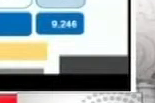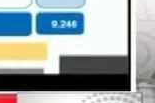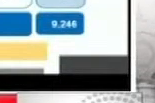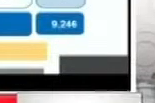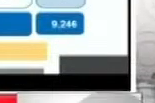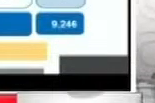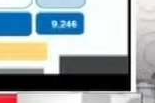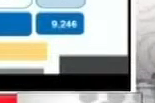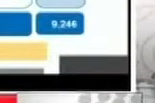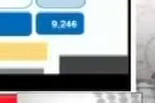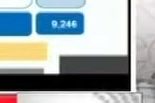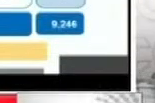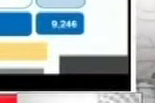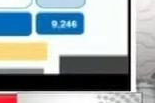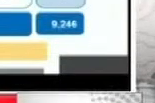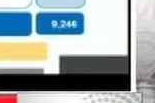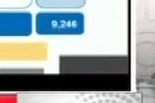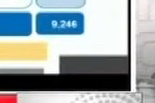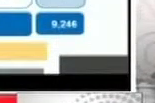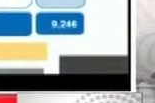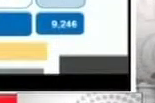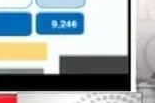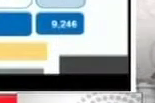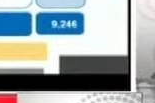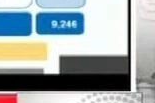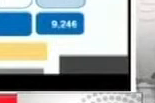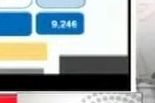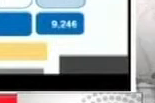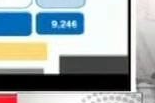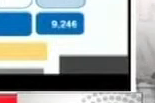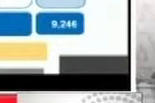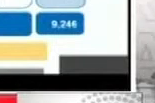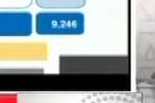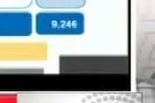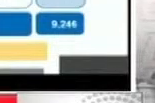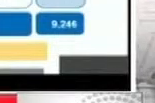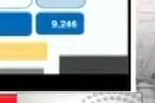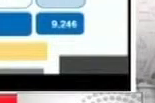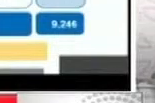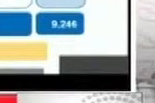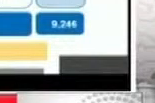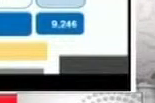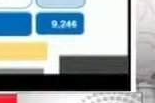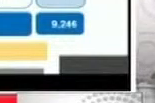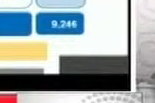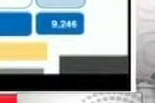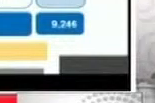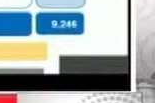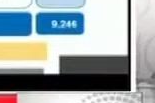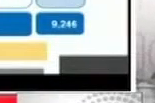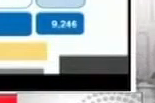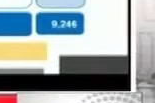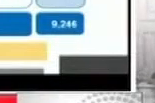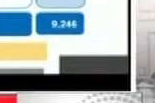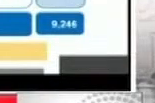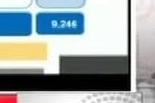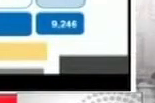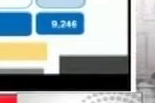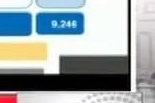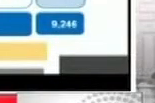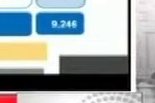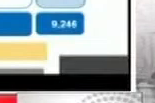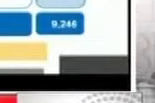también los dispositivos de alta presión de oxígeno, ventiladores,